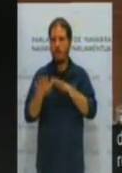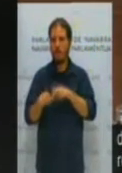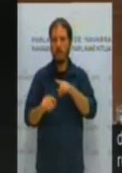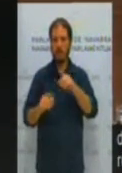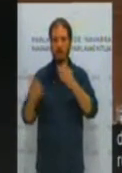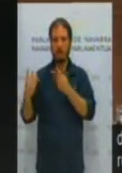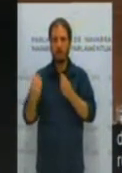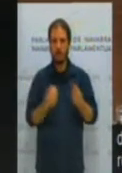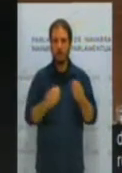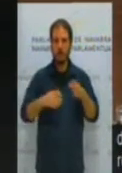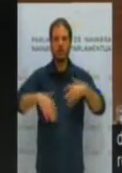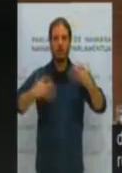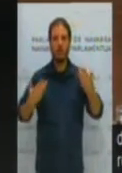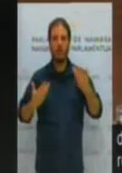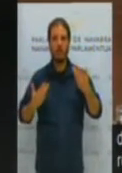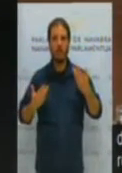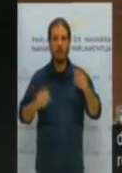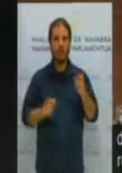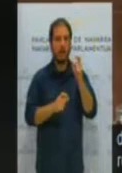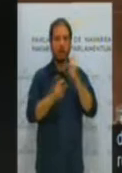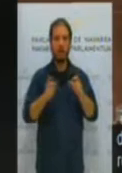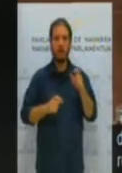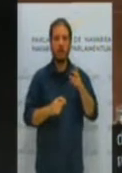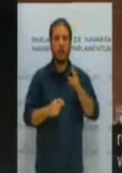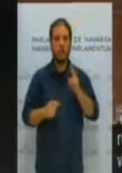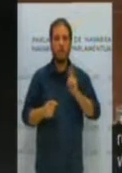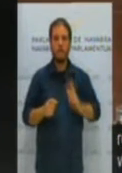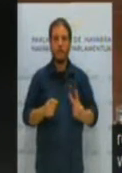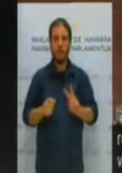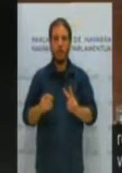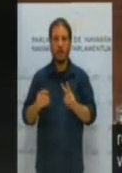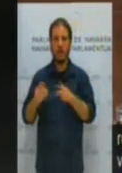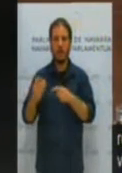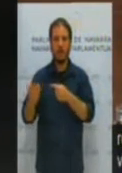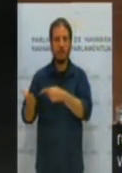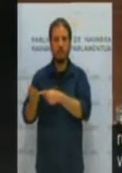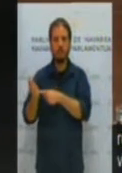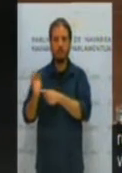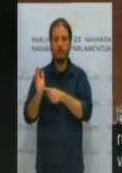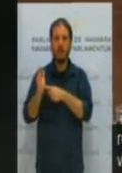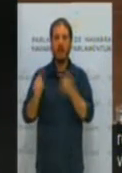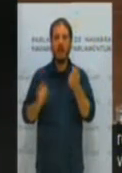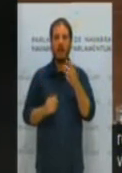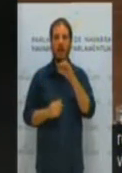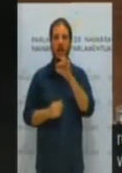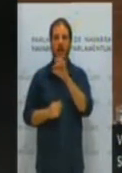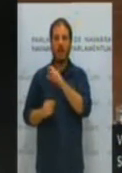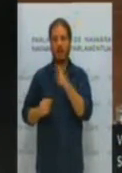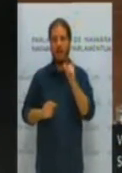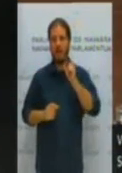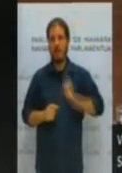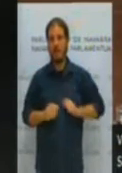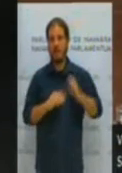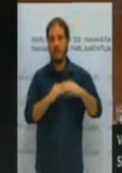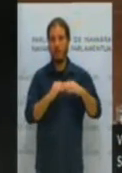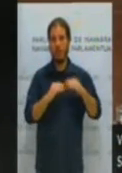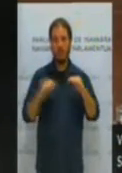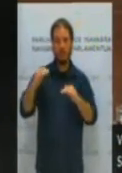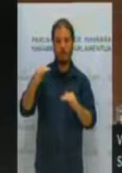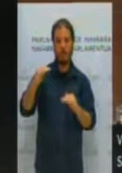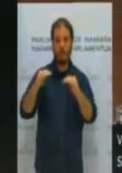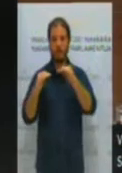la reclamación de las viudas que no cobran la equiparación de las pensiones del salario mínimo. ¿Les suena?